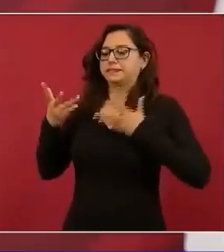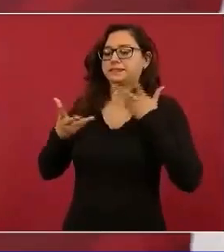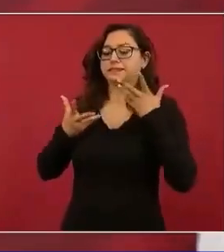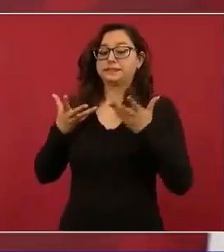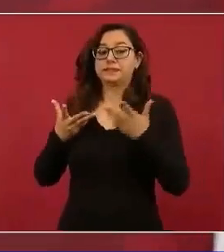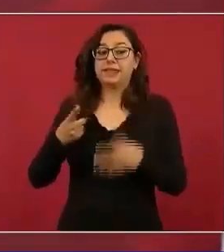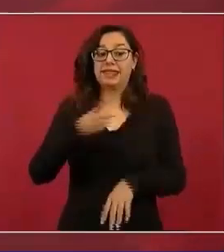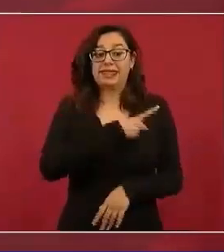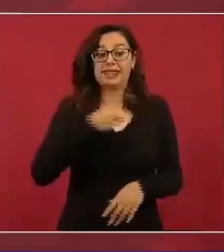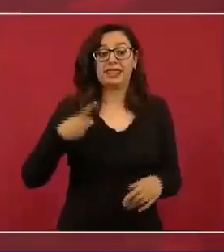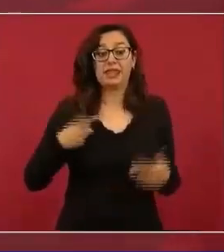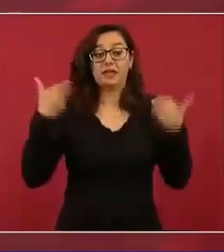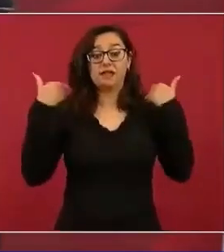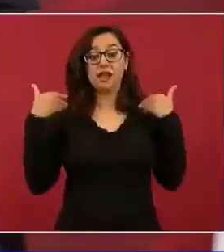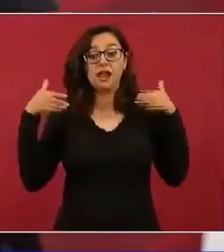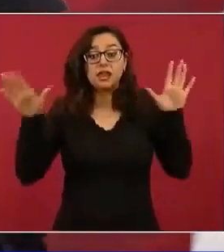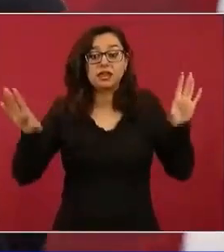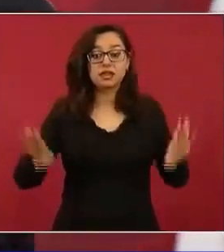intelectualmente hablando,